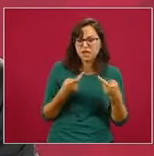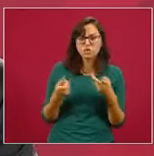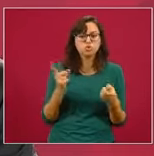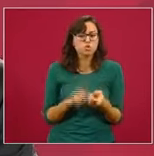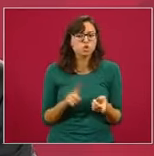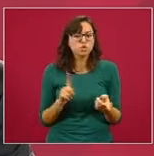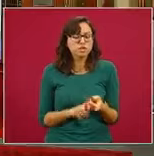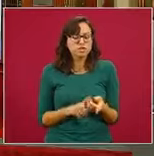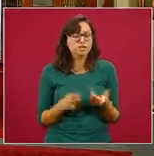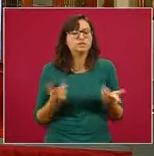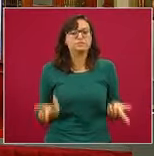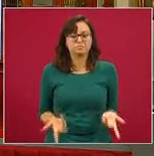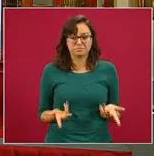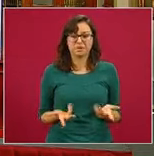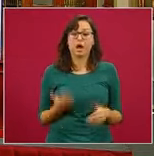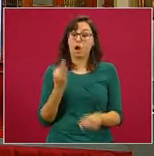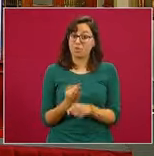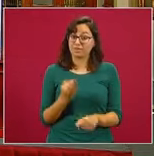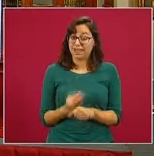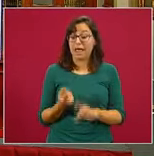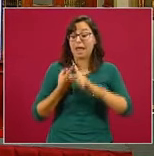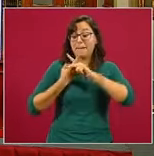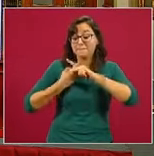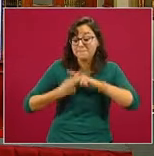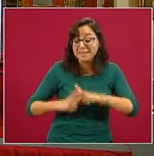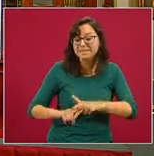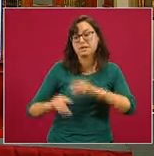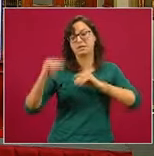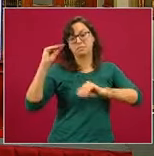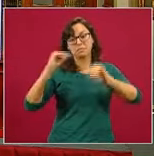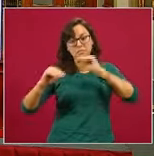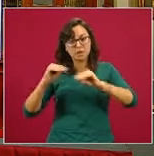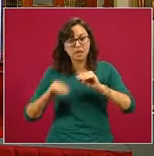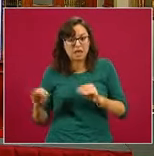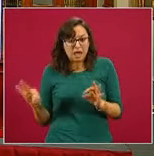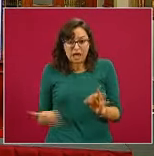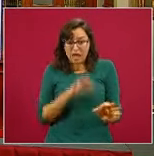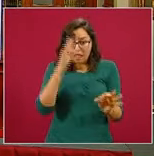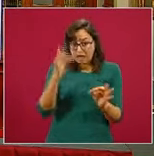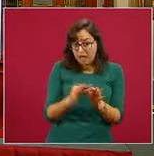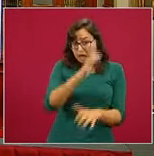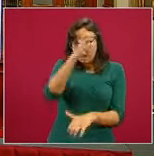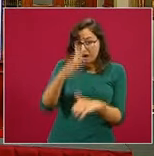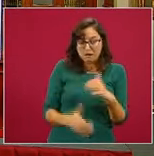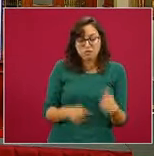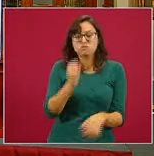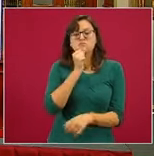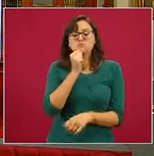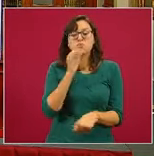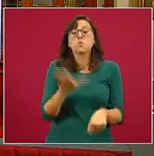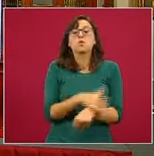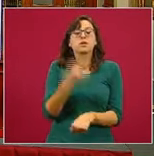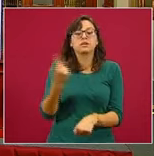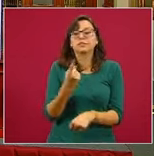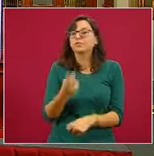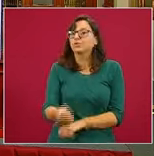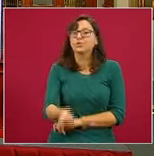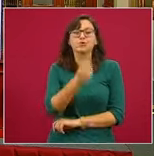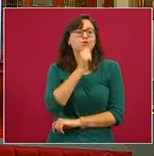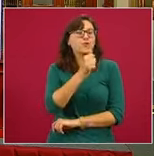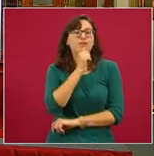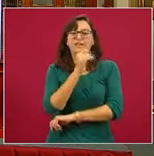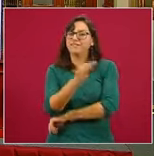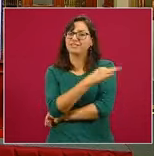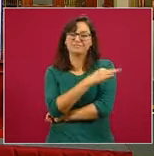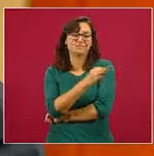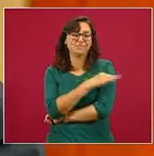El plan está en construcción. ¿Por qué no está terminado? Porque no existen en el mundo entero resultados de los ensayos